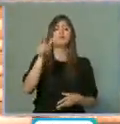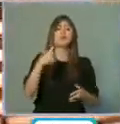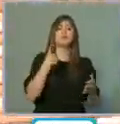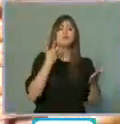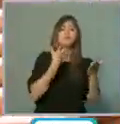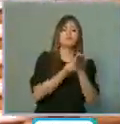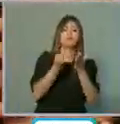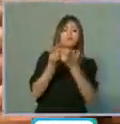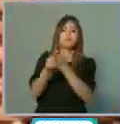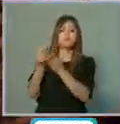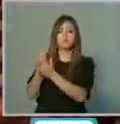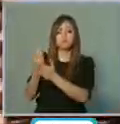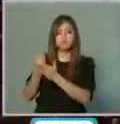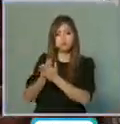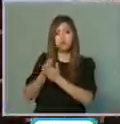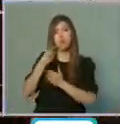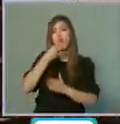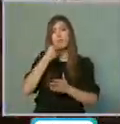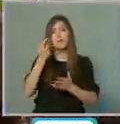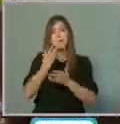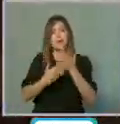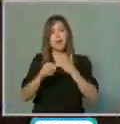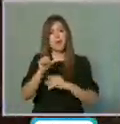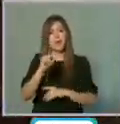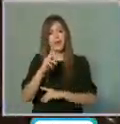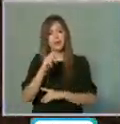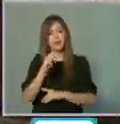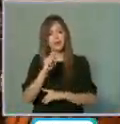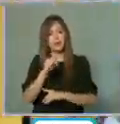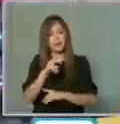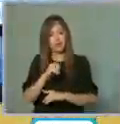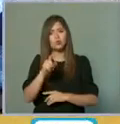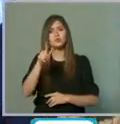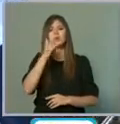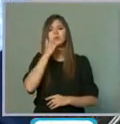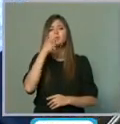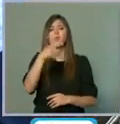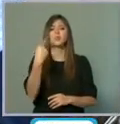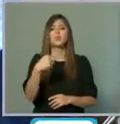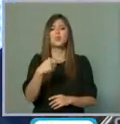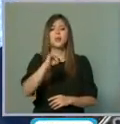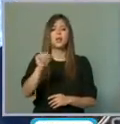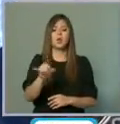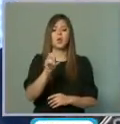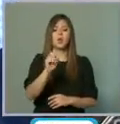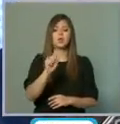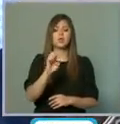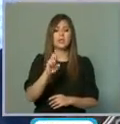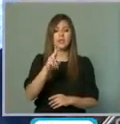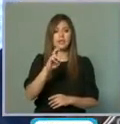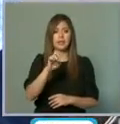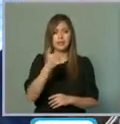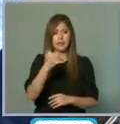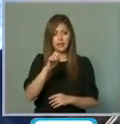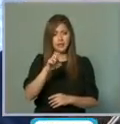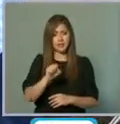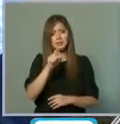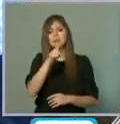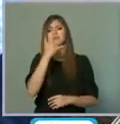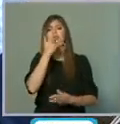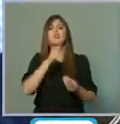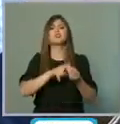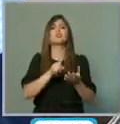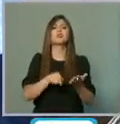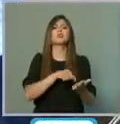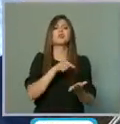que trabajamos directamente con los artesanos. ¿Su nombre, maestro? José Reyes, para servirle. ¿De dónde es? Bueno,